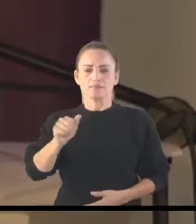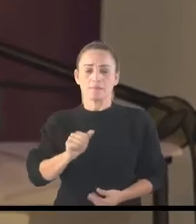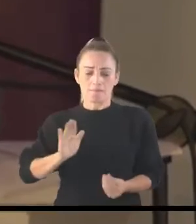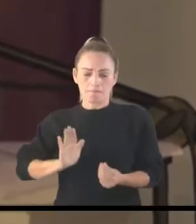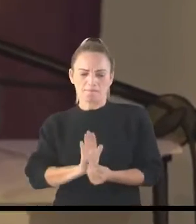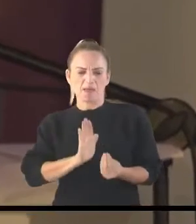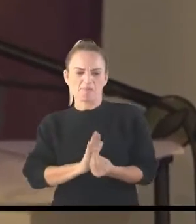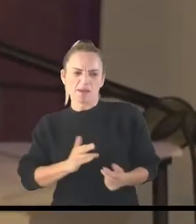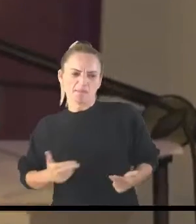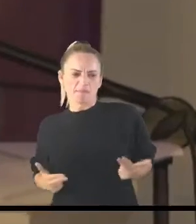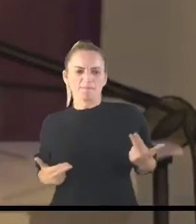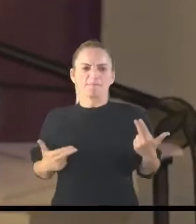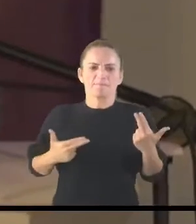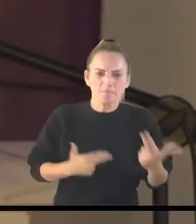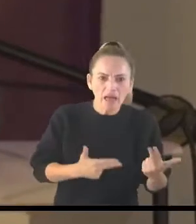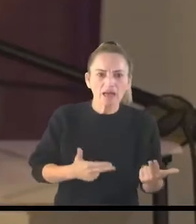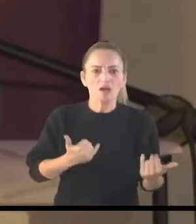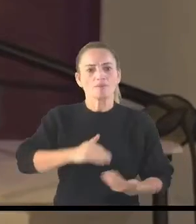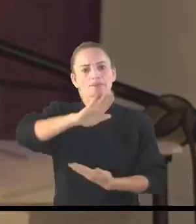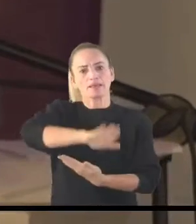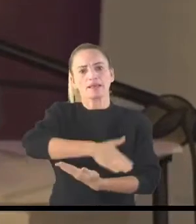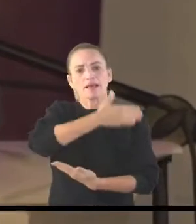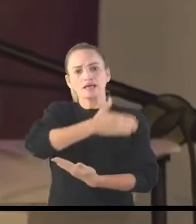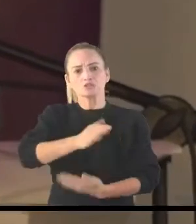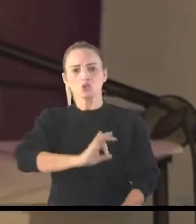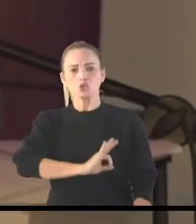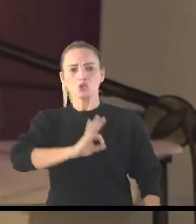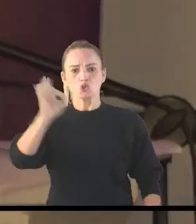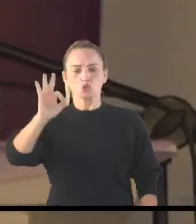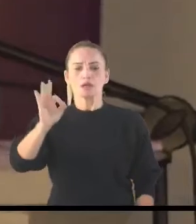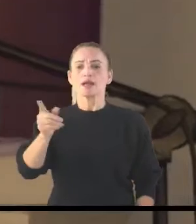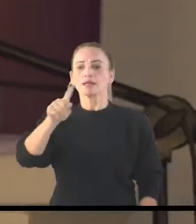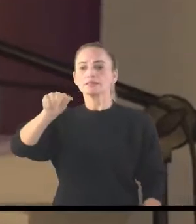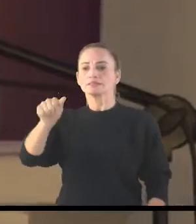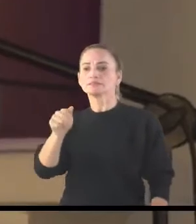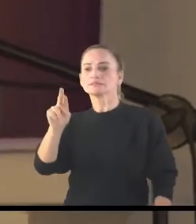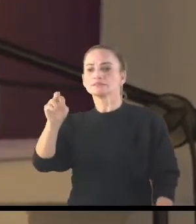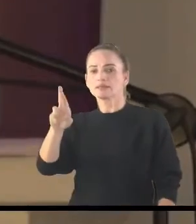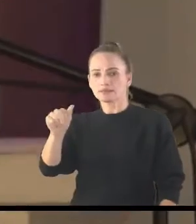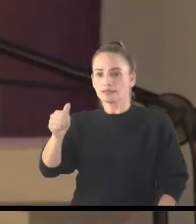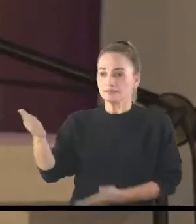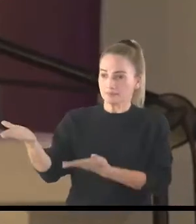desplazamiento forzado, quien nos interpretará la canción Nunca Más. Señora Sandra, bienvenida.